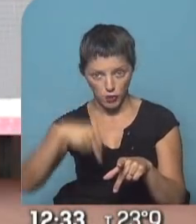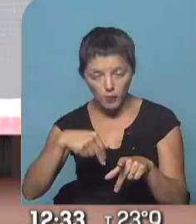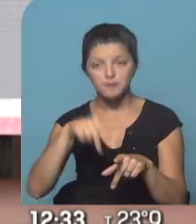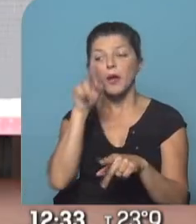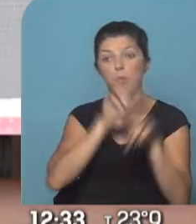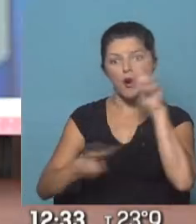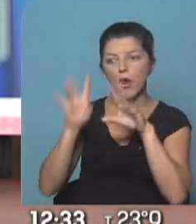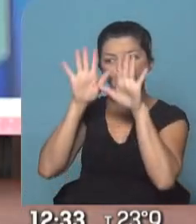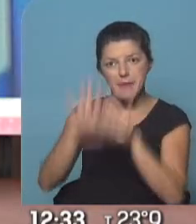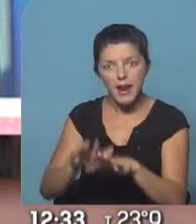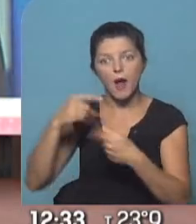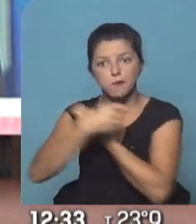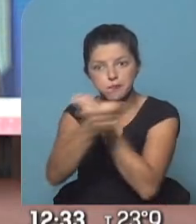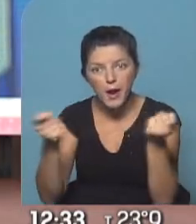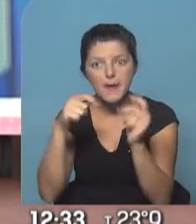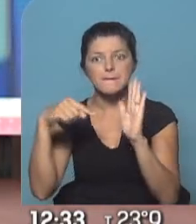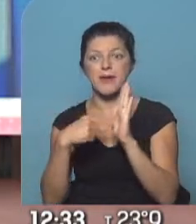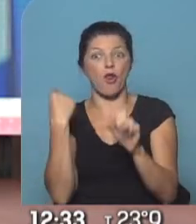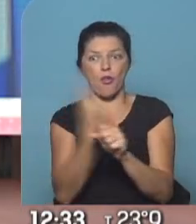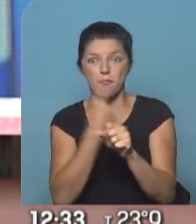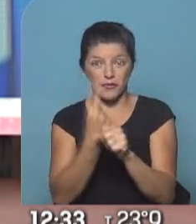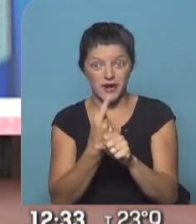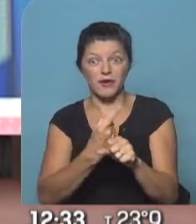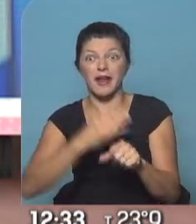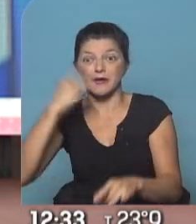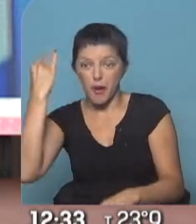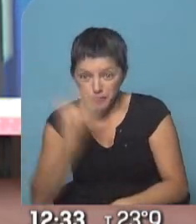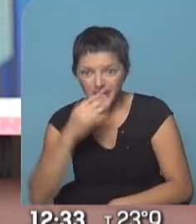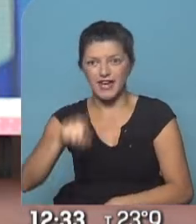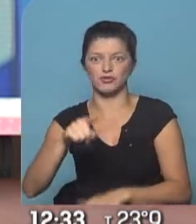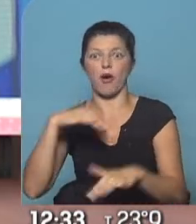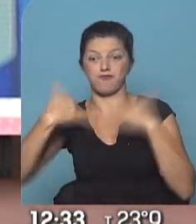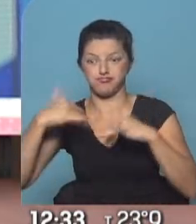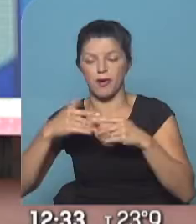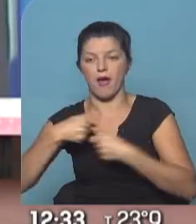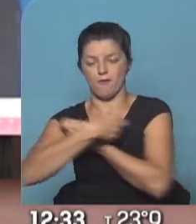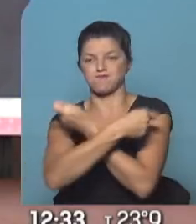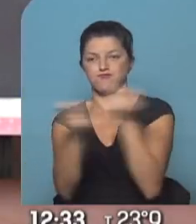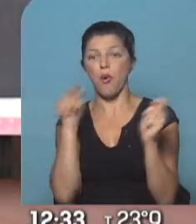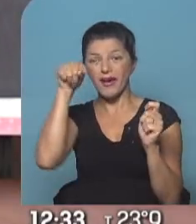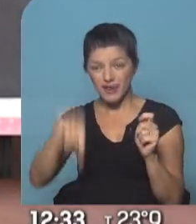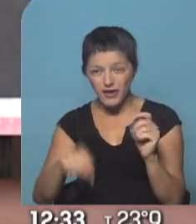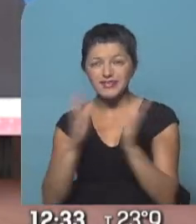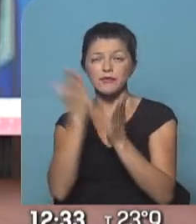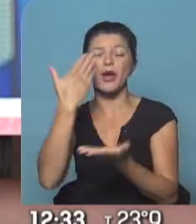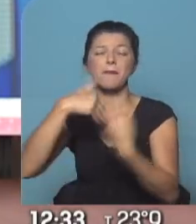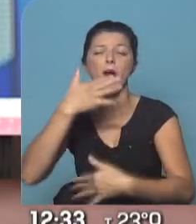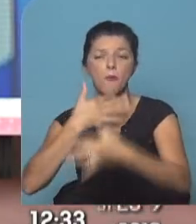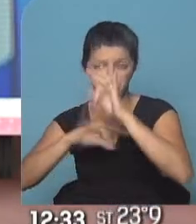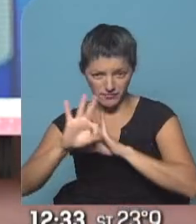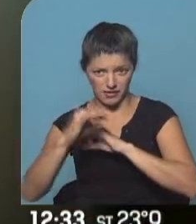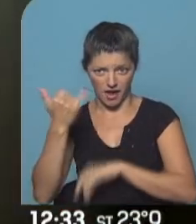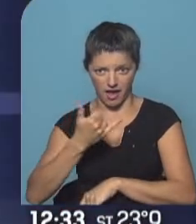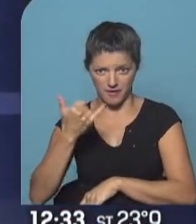no pudieron, solo consiguieron adelantarla y que el libro sea el libro más vendido en este momento en Estados Unidos. Compartimos declaraciones.